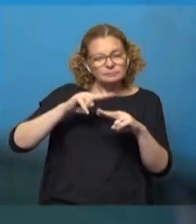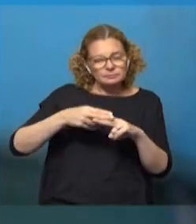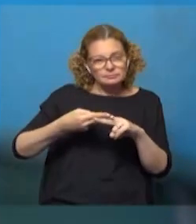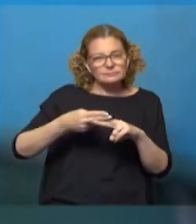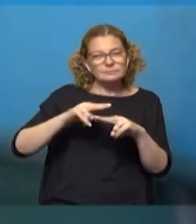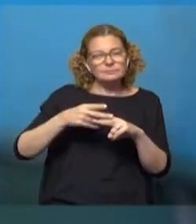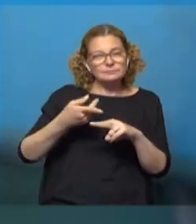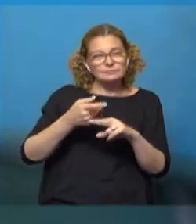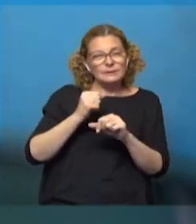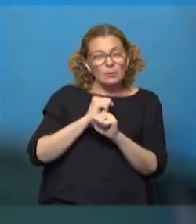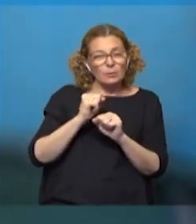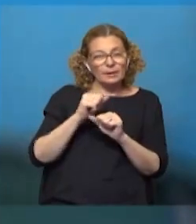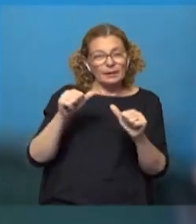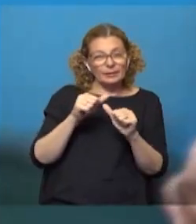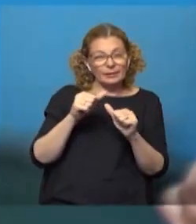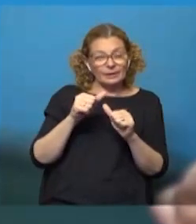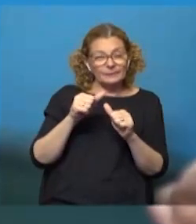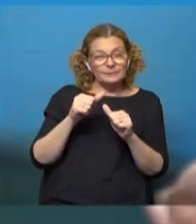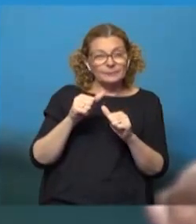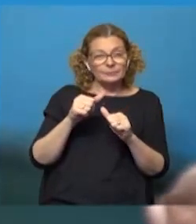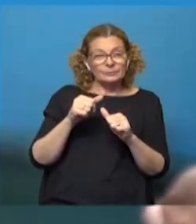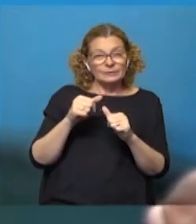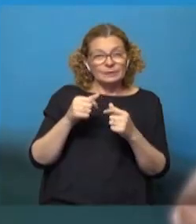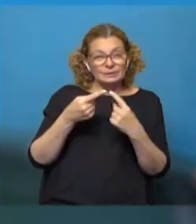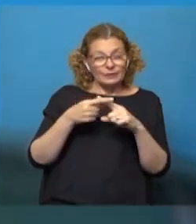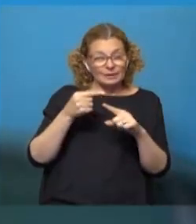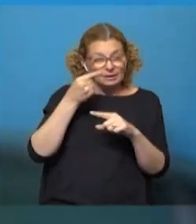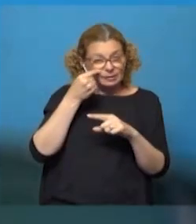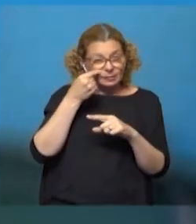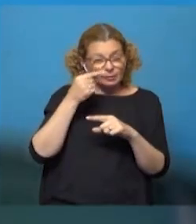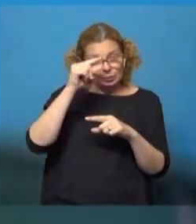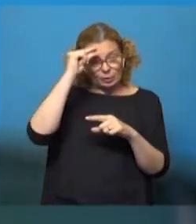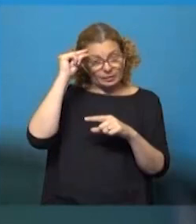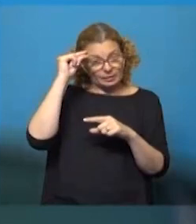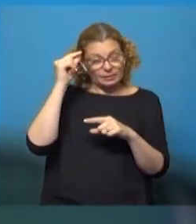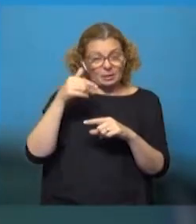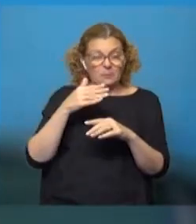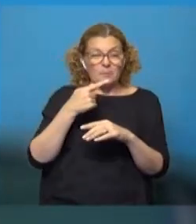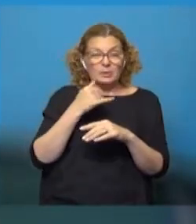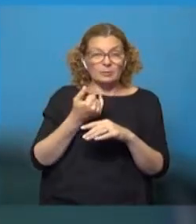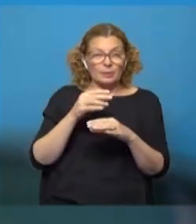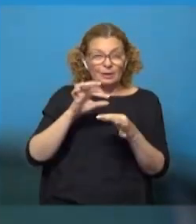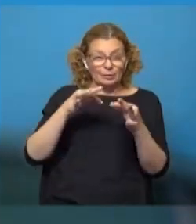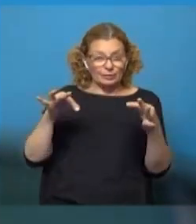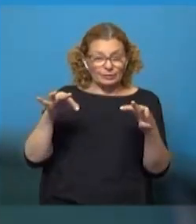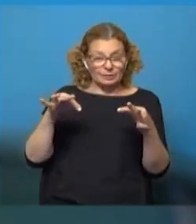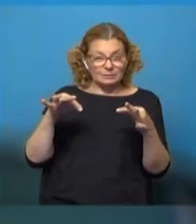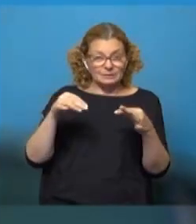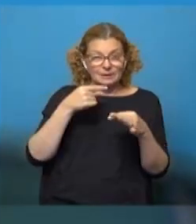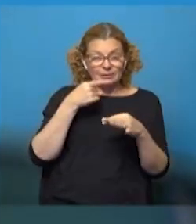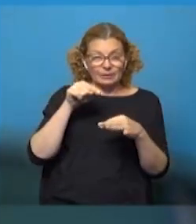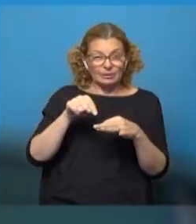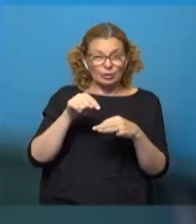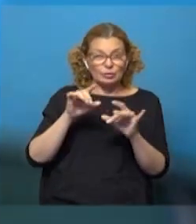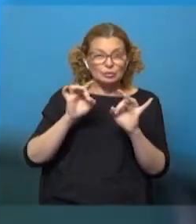uno puede hacer el ejercicio con bueno con los el del doctor sanguinetismo y va a encontrar un montón de frases como dice bueno